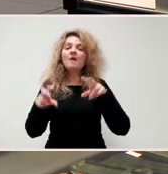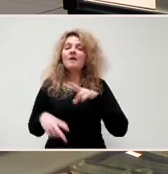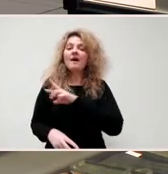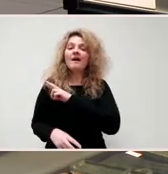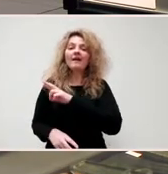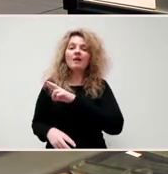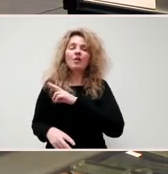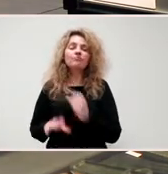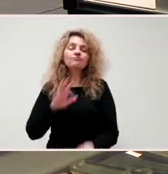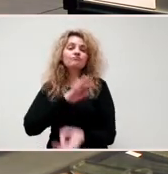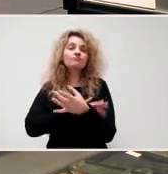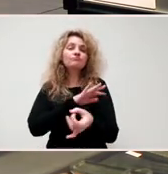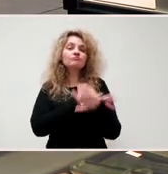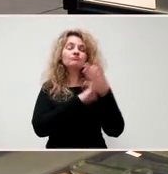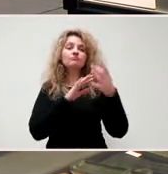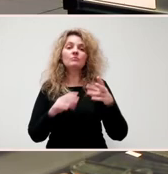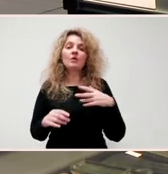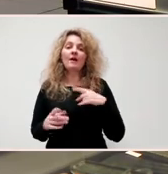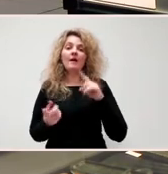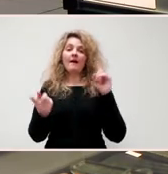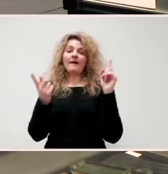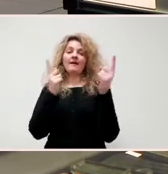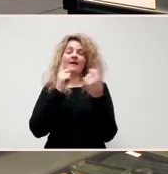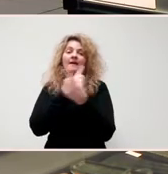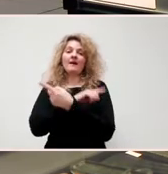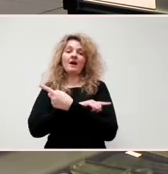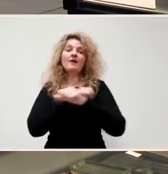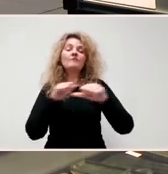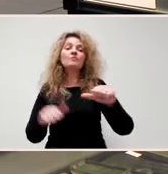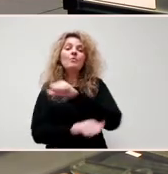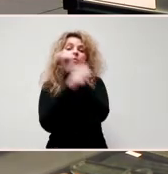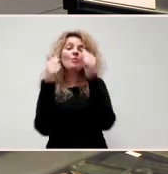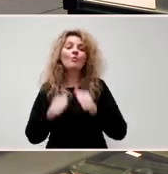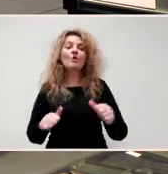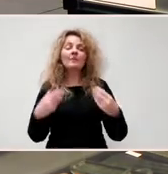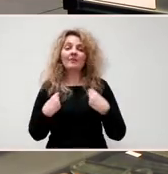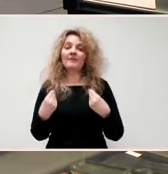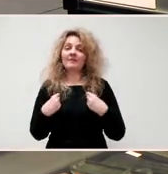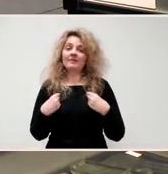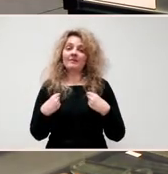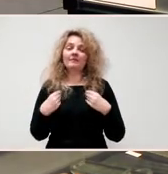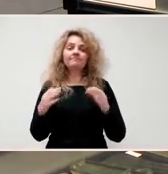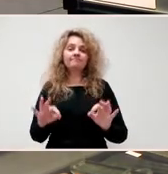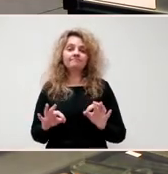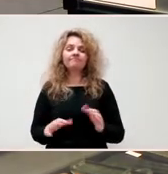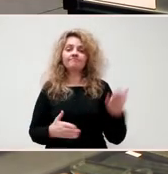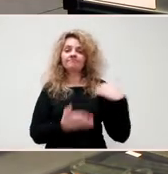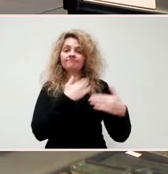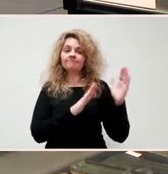con unha nova religiosidade que estivese a aparecer nese momento casi de cambio de modos de vida, non?